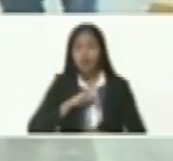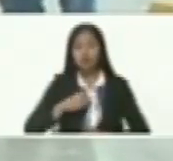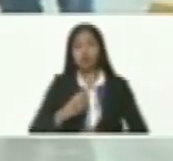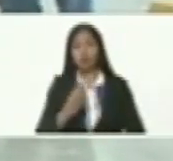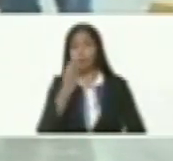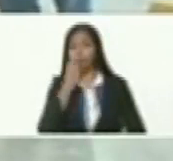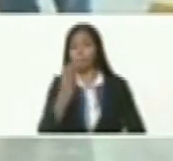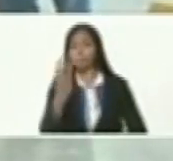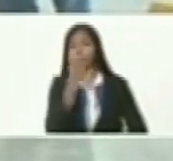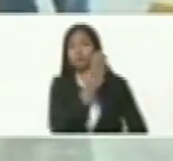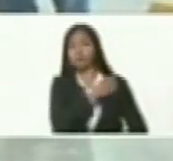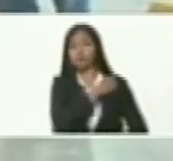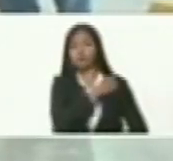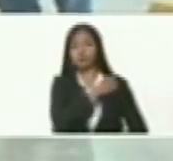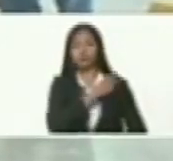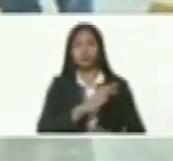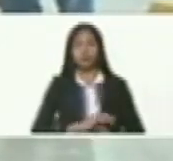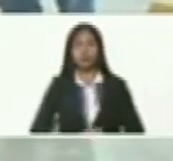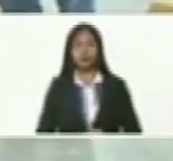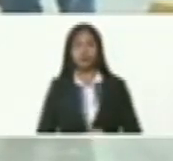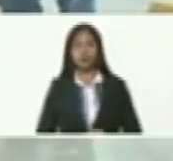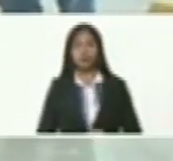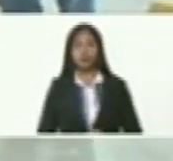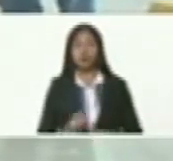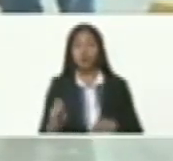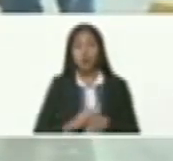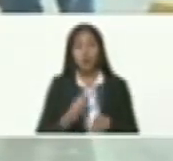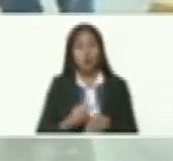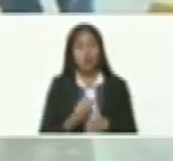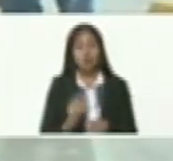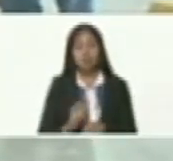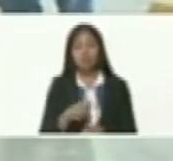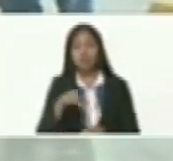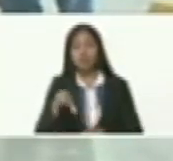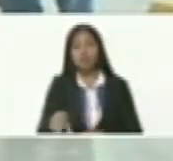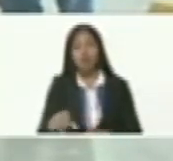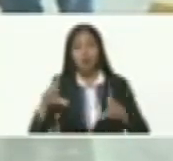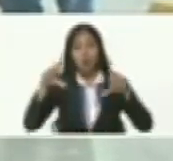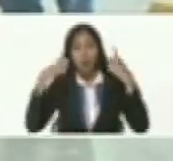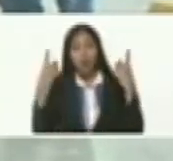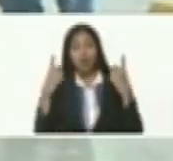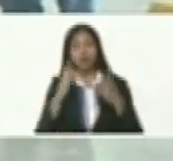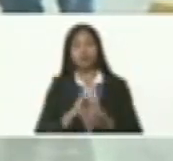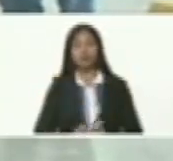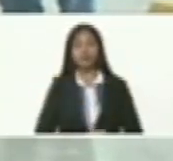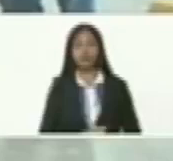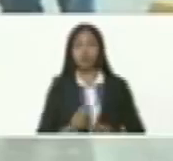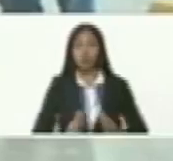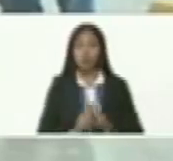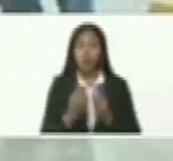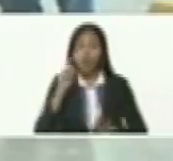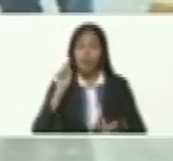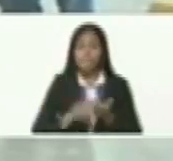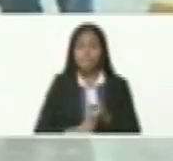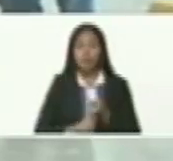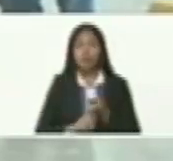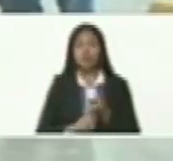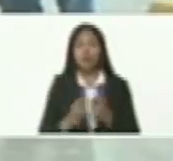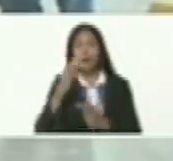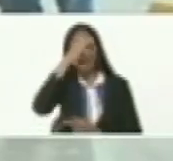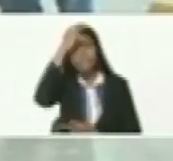general García Carneiro, gobernador del estado La Guaira, con su esposa